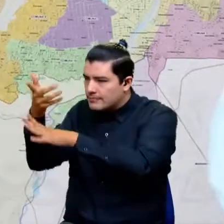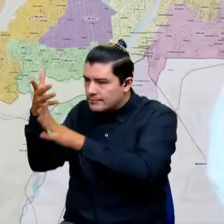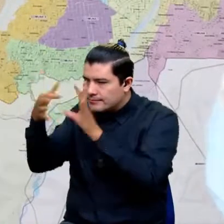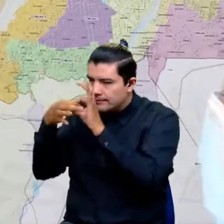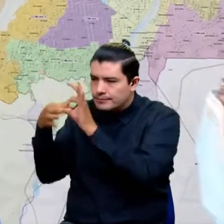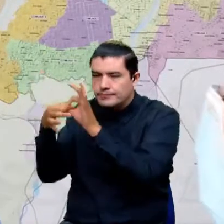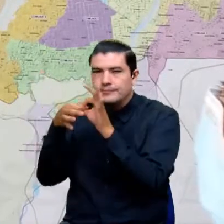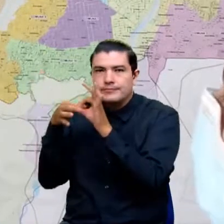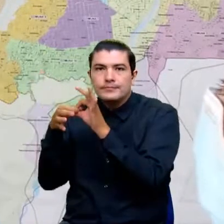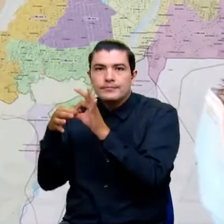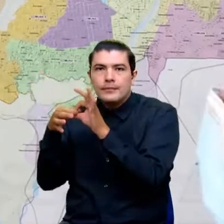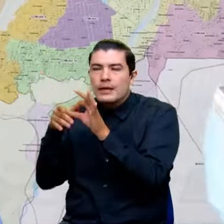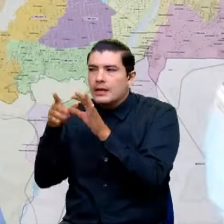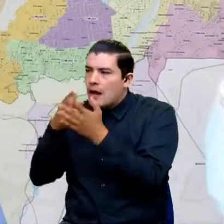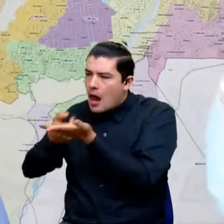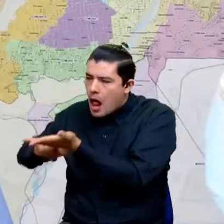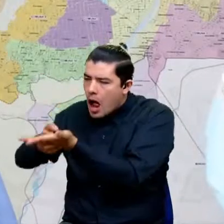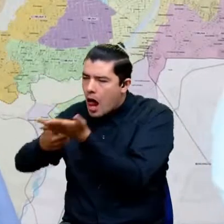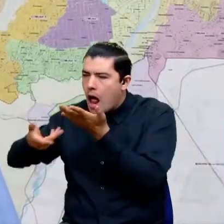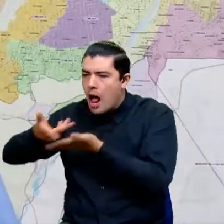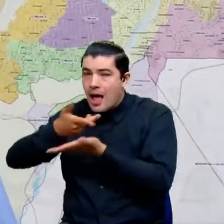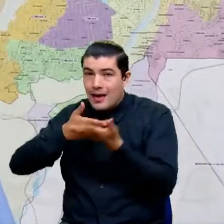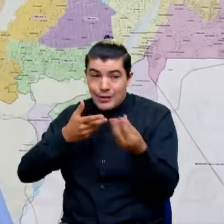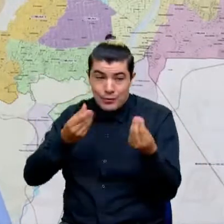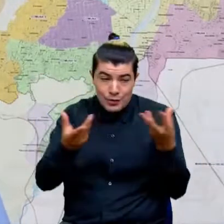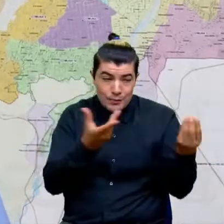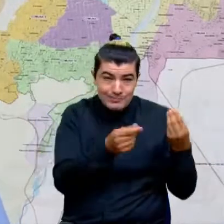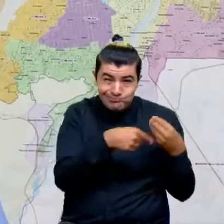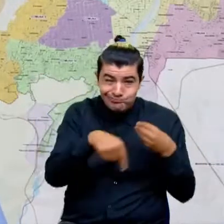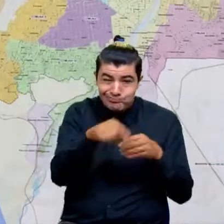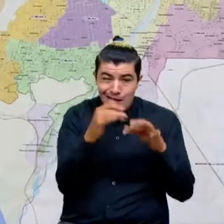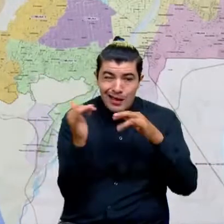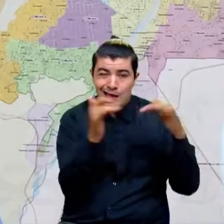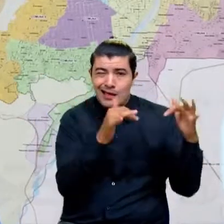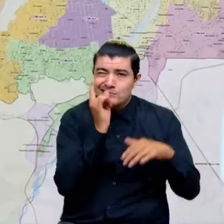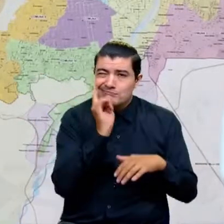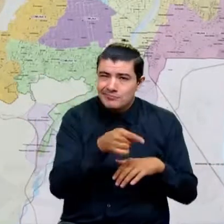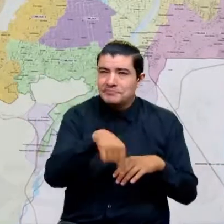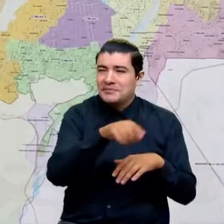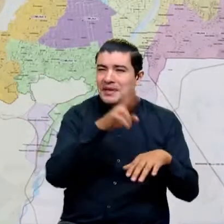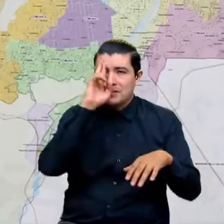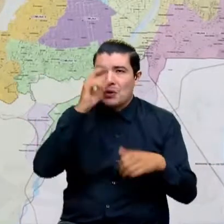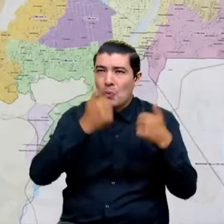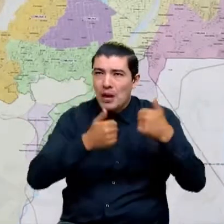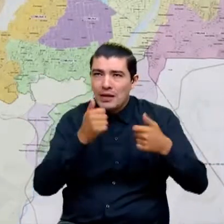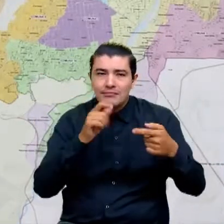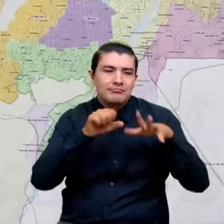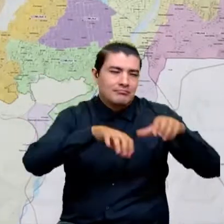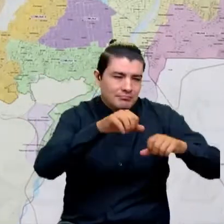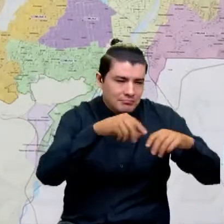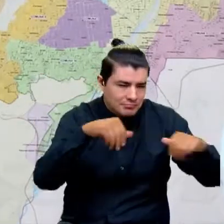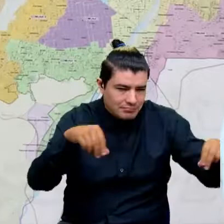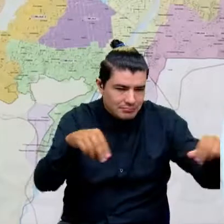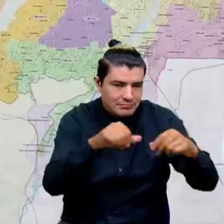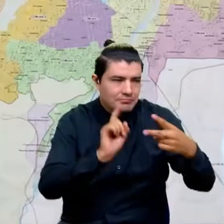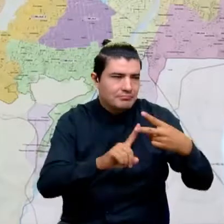cuartel que se libra por parte de los grupos al margen de la ley por diferentes circunstancias, como pueden llegar a ser toma del